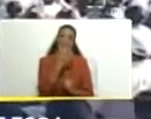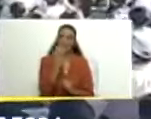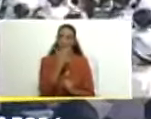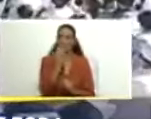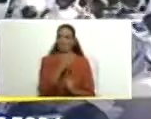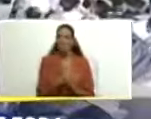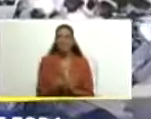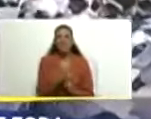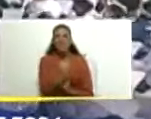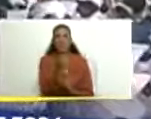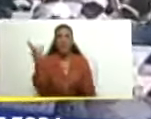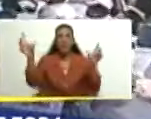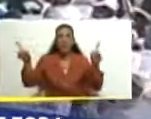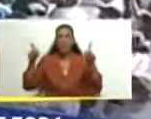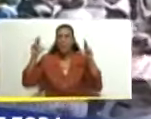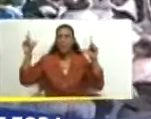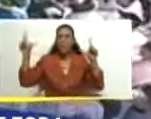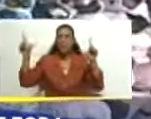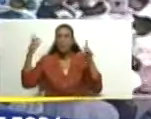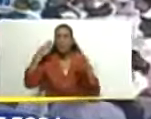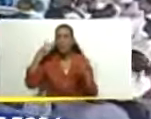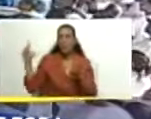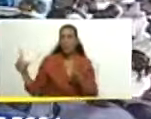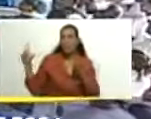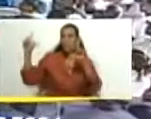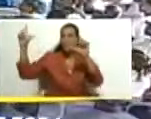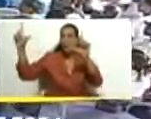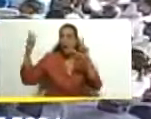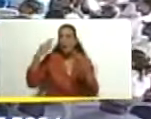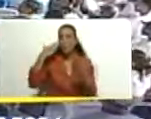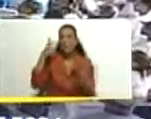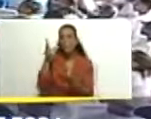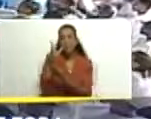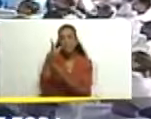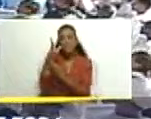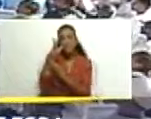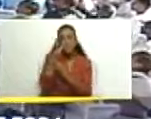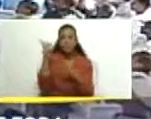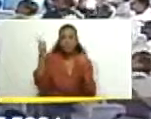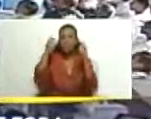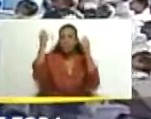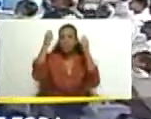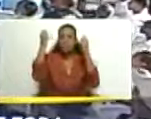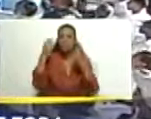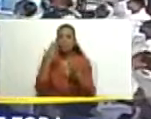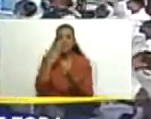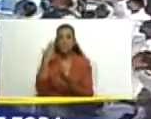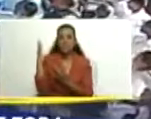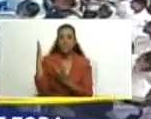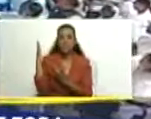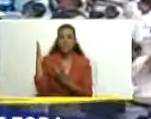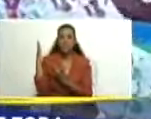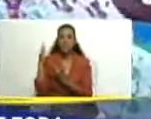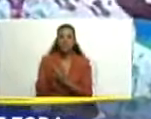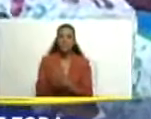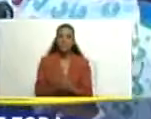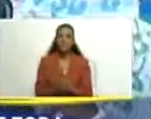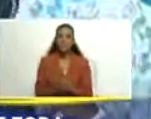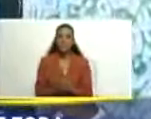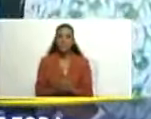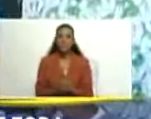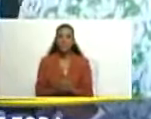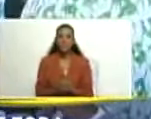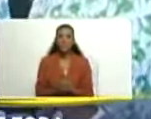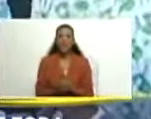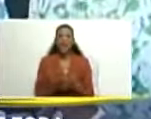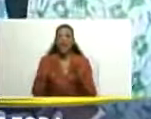Qué belleza pancarta, ¿ves? Levanta la pancarta para que salga, mira, esa pancarta que han traído. Ah,